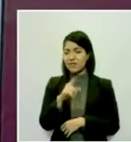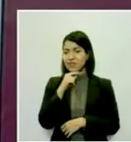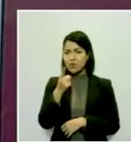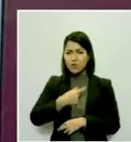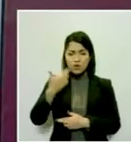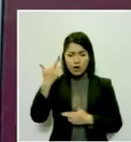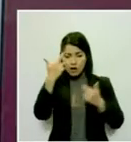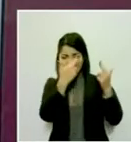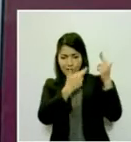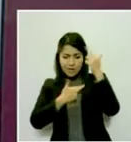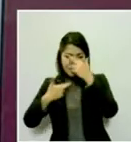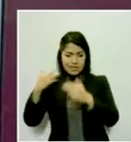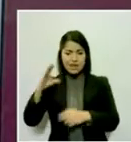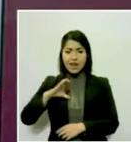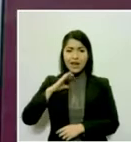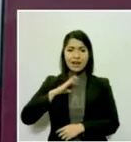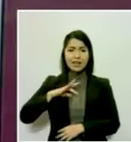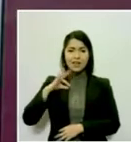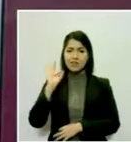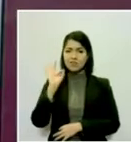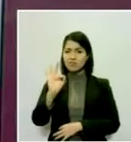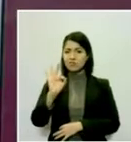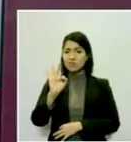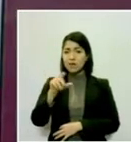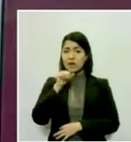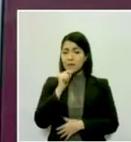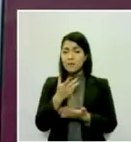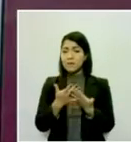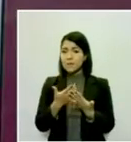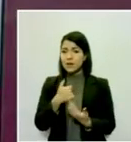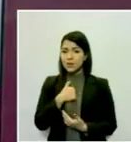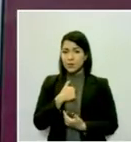calidades. Personalmente,